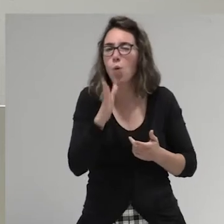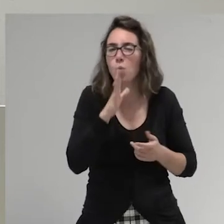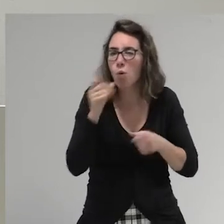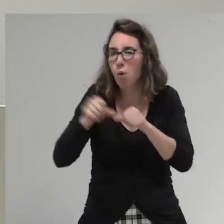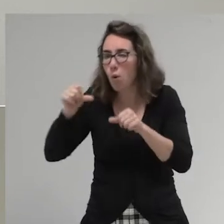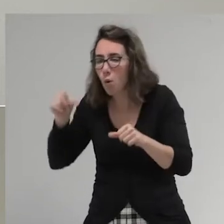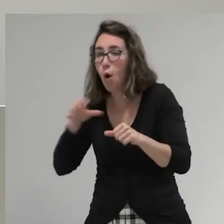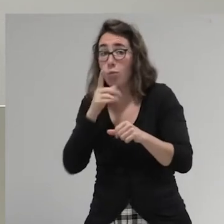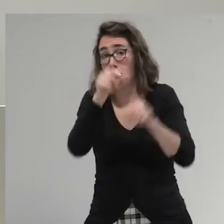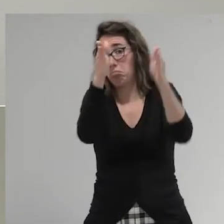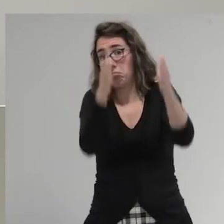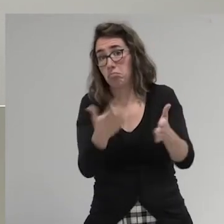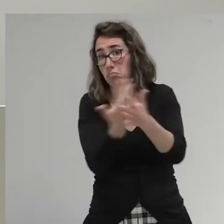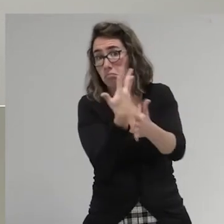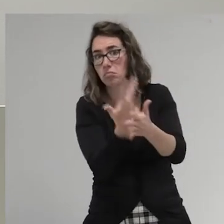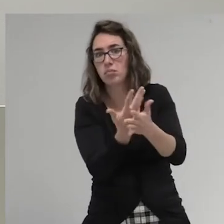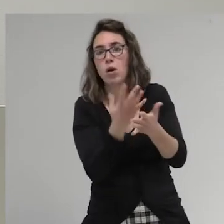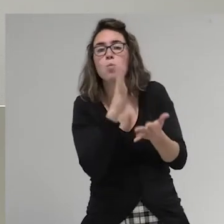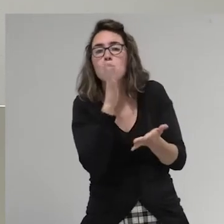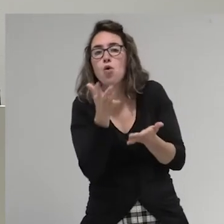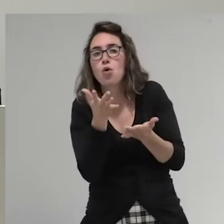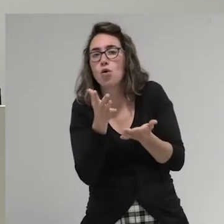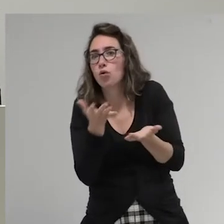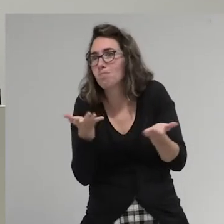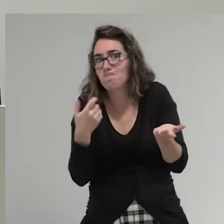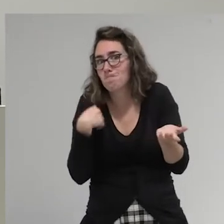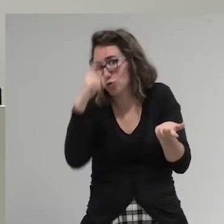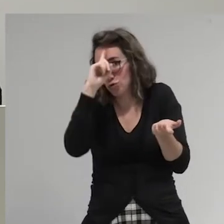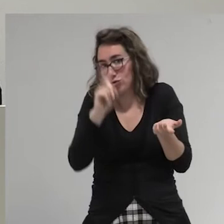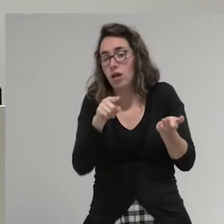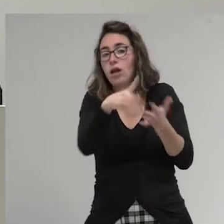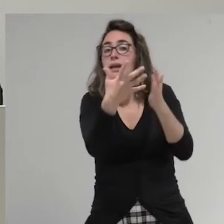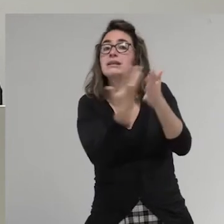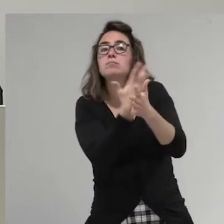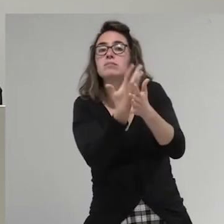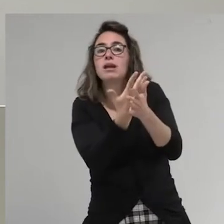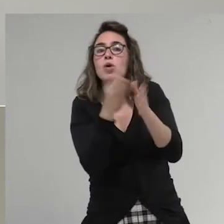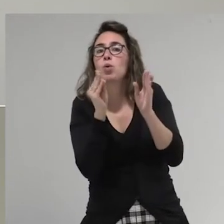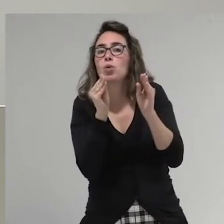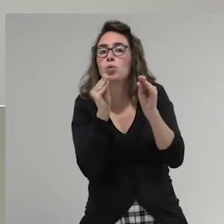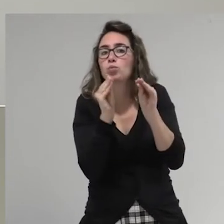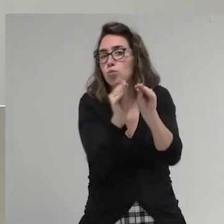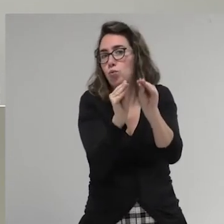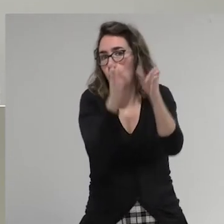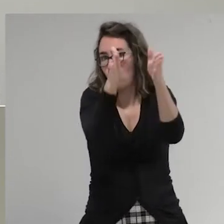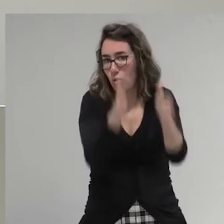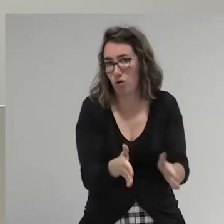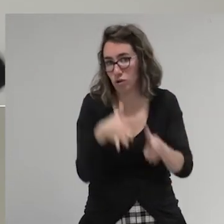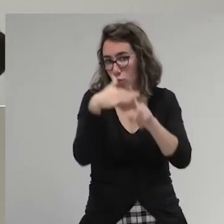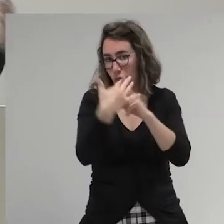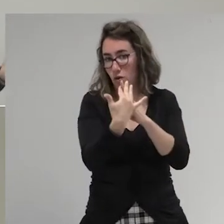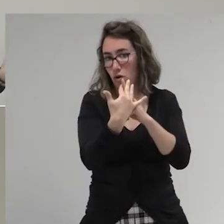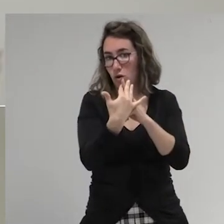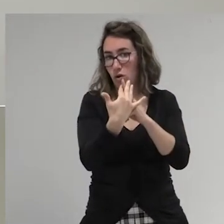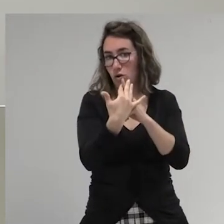tú dices, por qué te pasa a ti. Entiendo que lo que tú me explicas es una explicación de lo que a ti te pasa, que no sé si es una explicación de lo